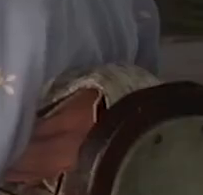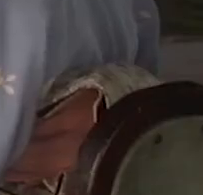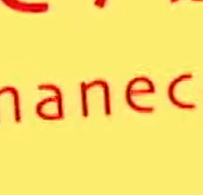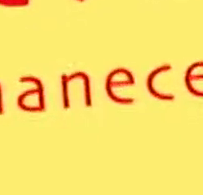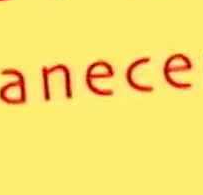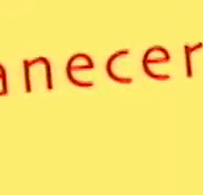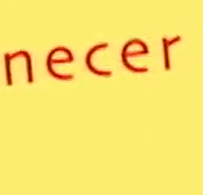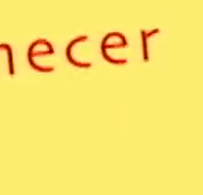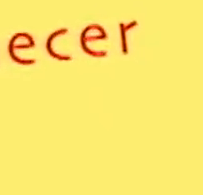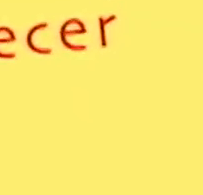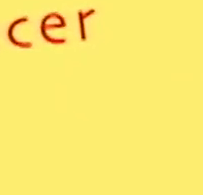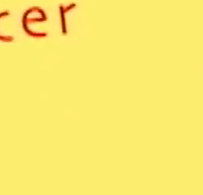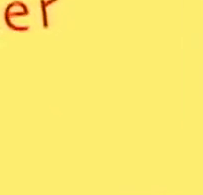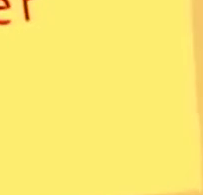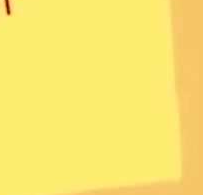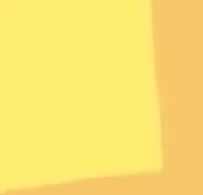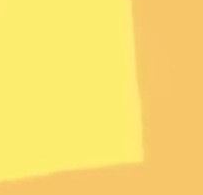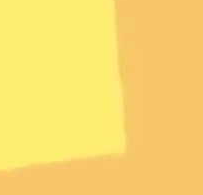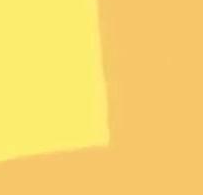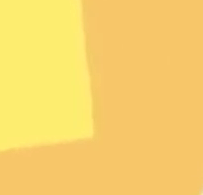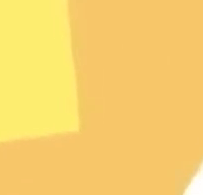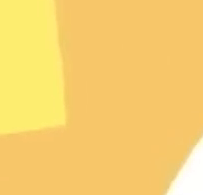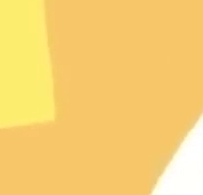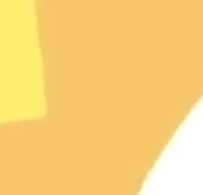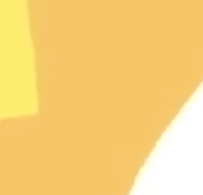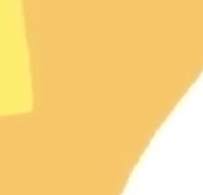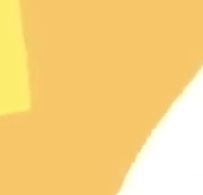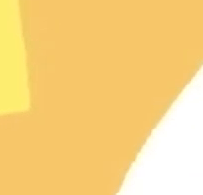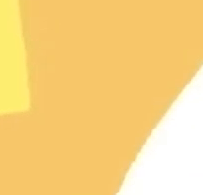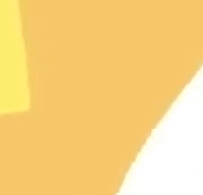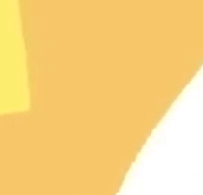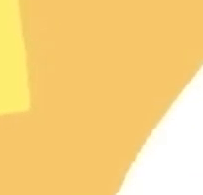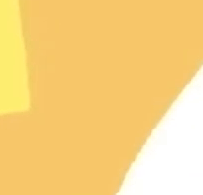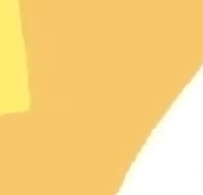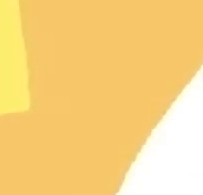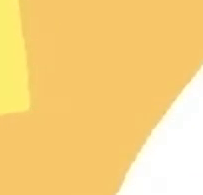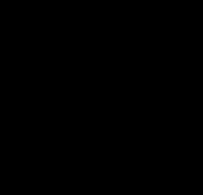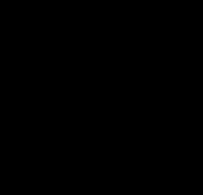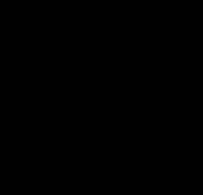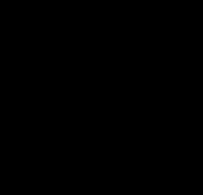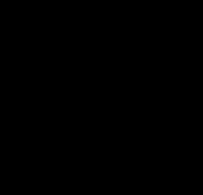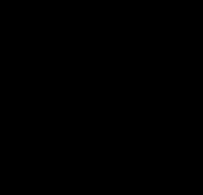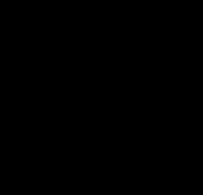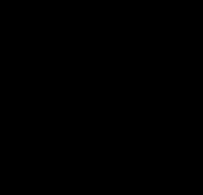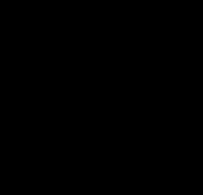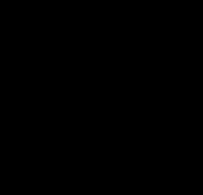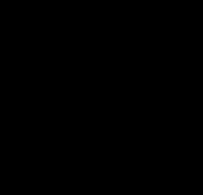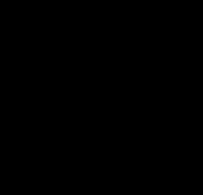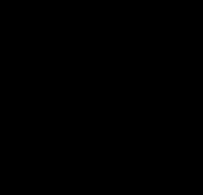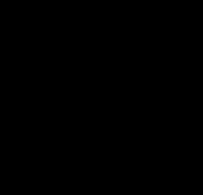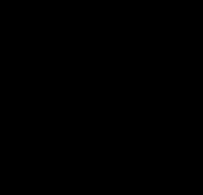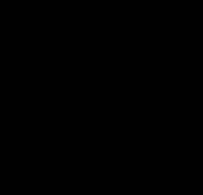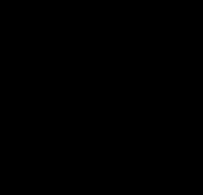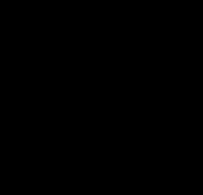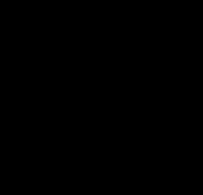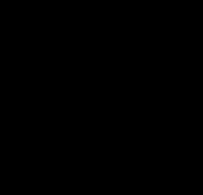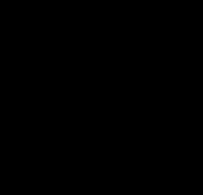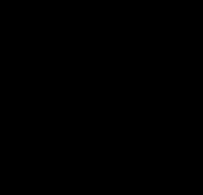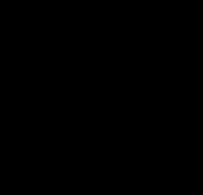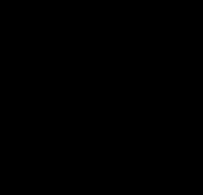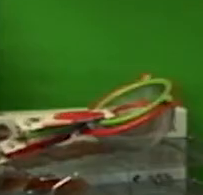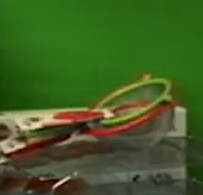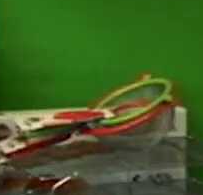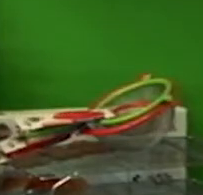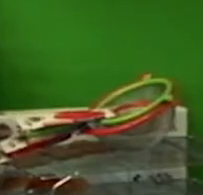De lunes a viernes a las 6 de la noche, con repetición a las 11 de la mañana. En 13, Costa Rica